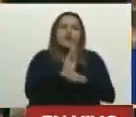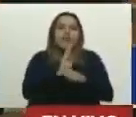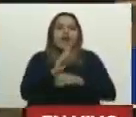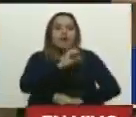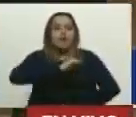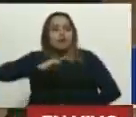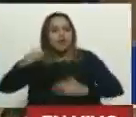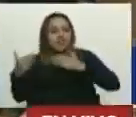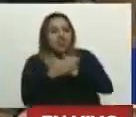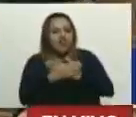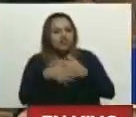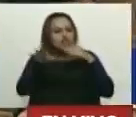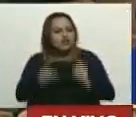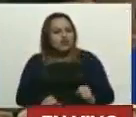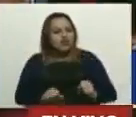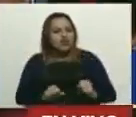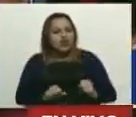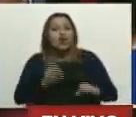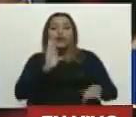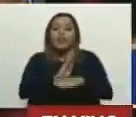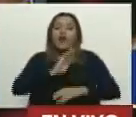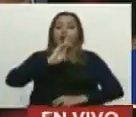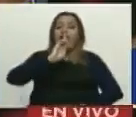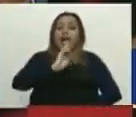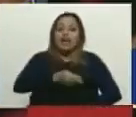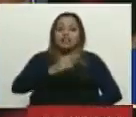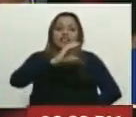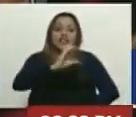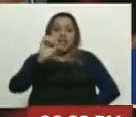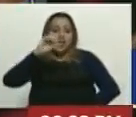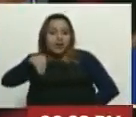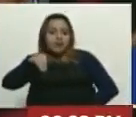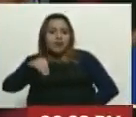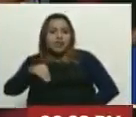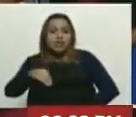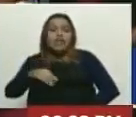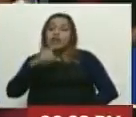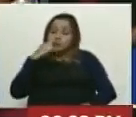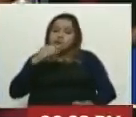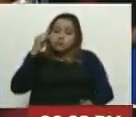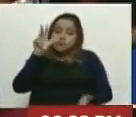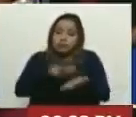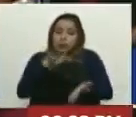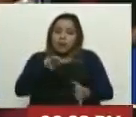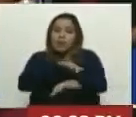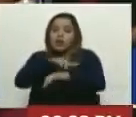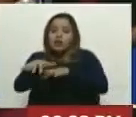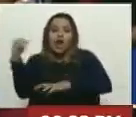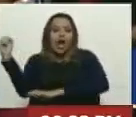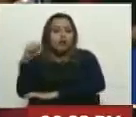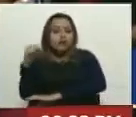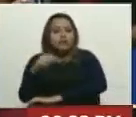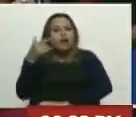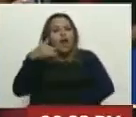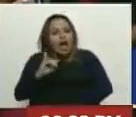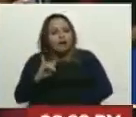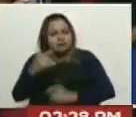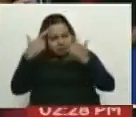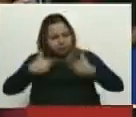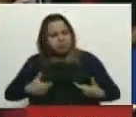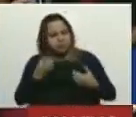privada con beneficios de HCM, aun y cuando está comprobado que en la mayoría de los casos hablamos de personas